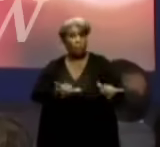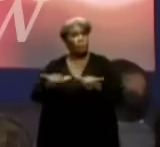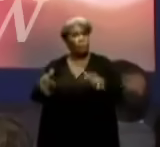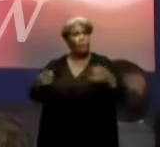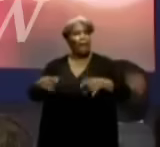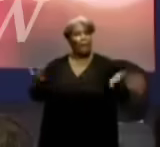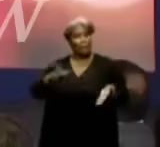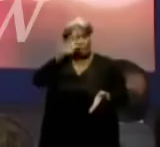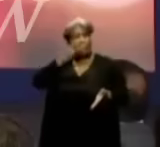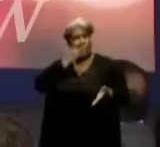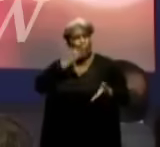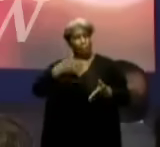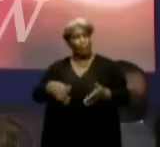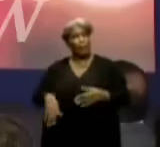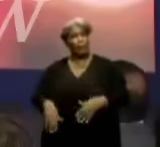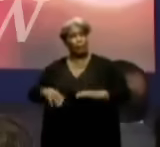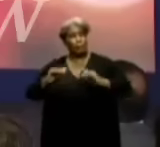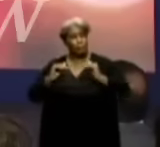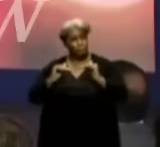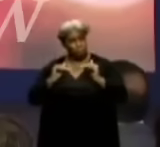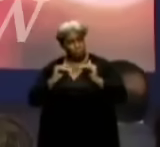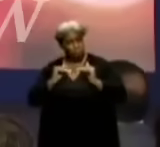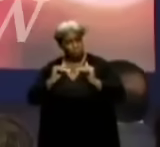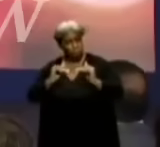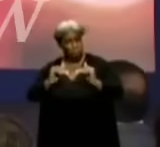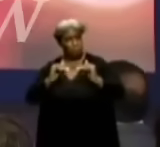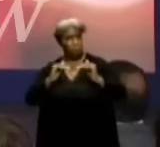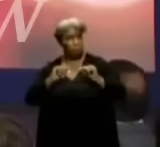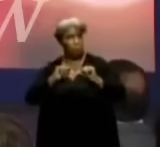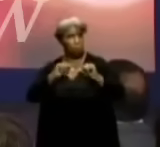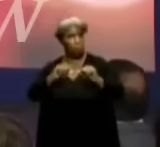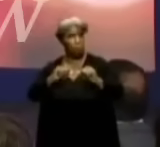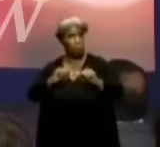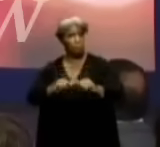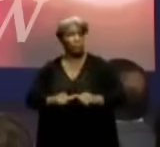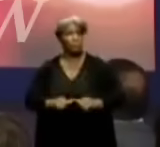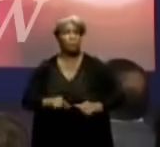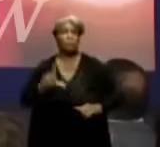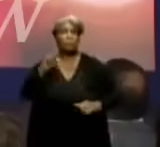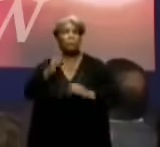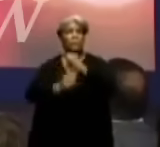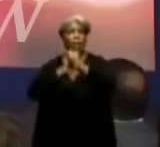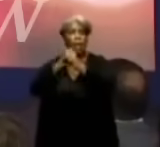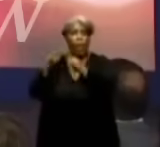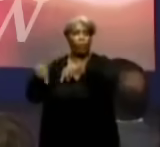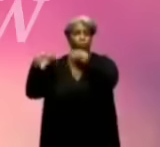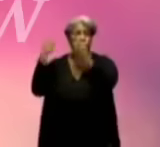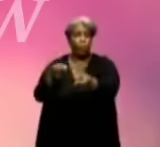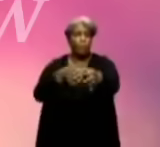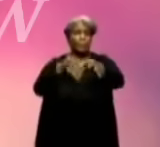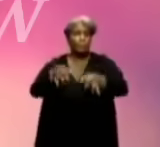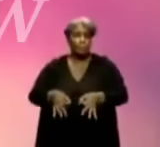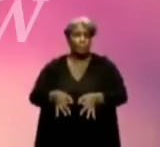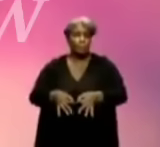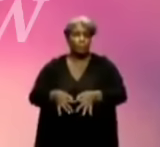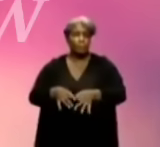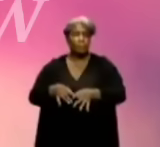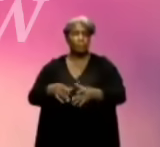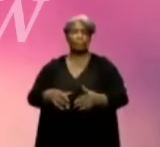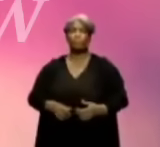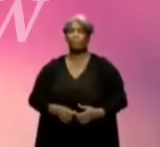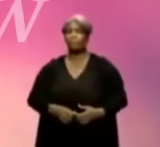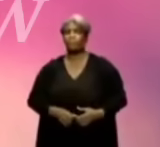Dominicana. Claro, y esto se ha hablado también durante 20 años, la presión fiscal, es decir,